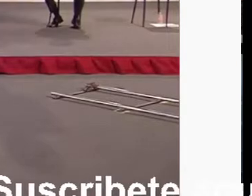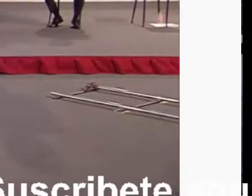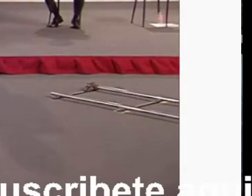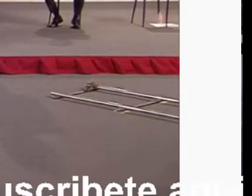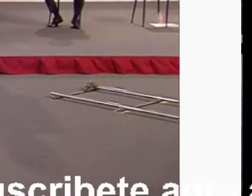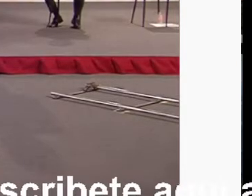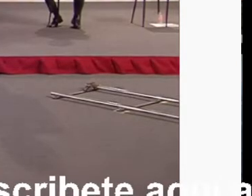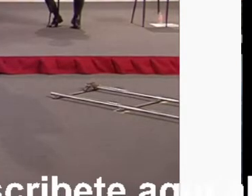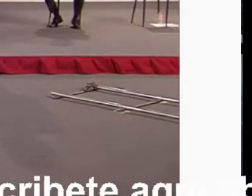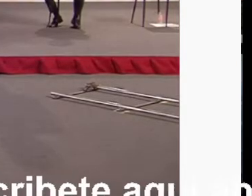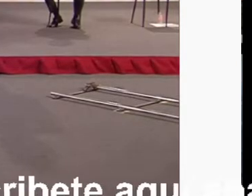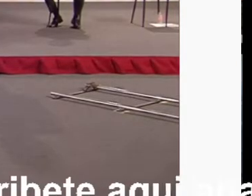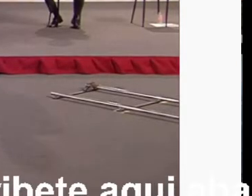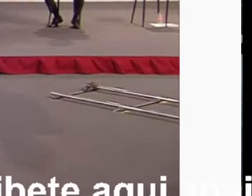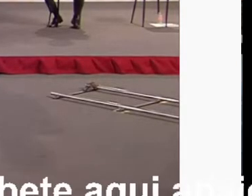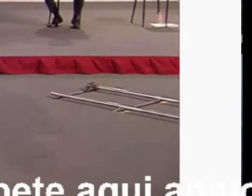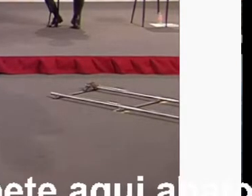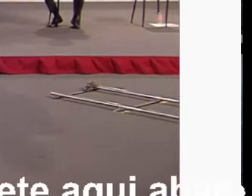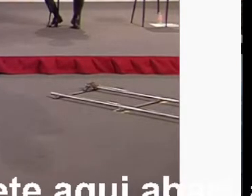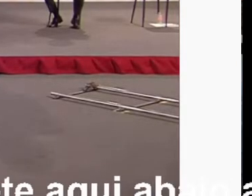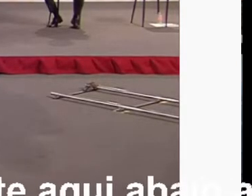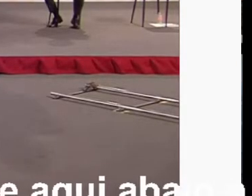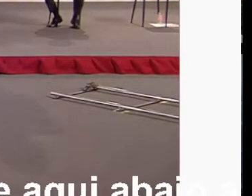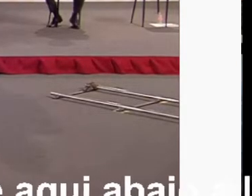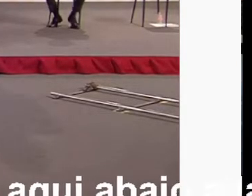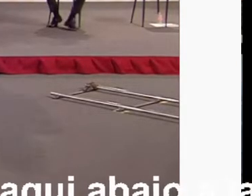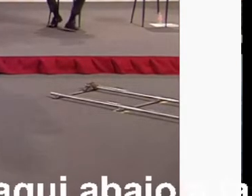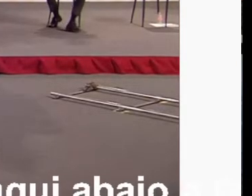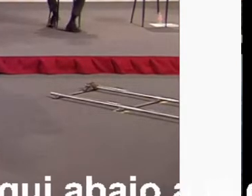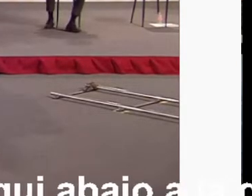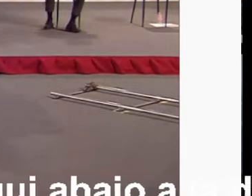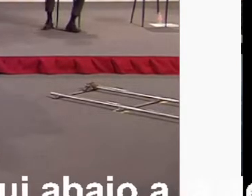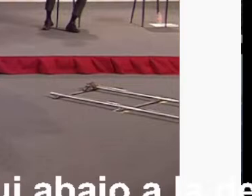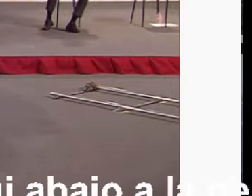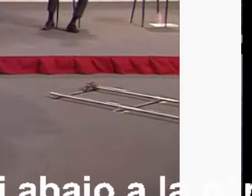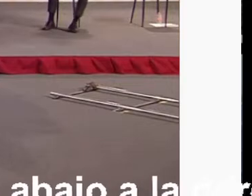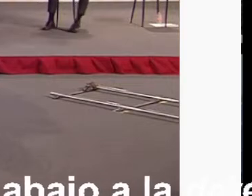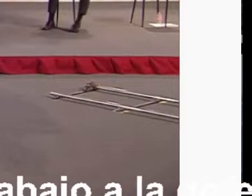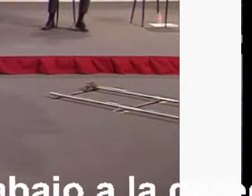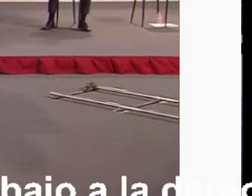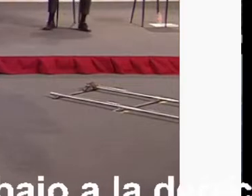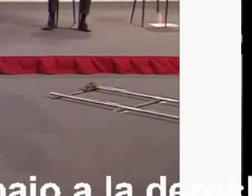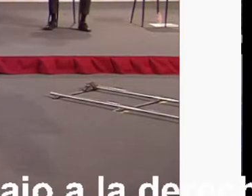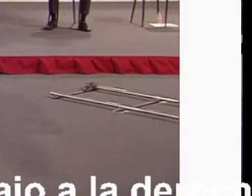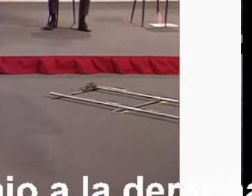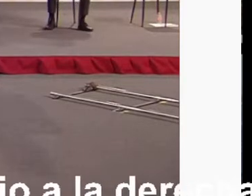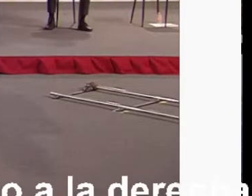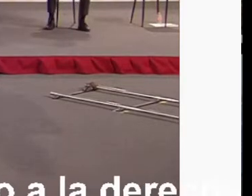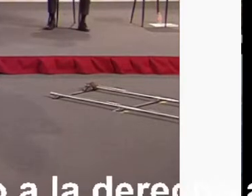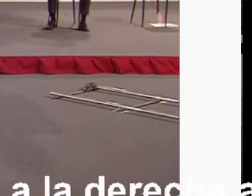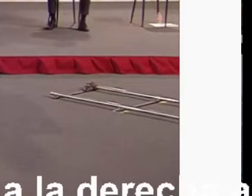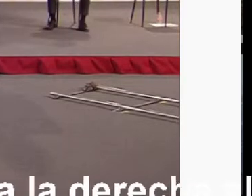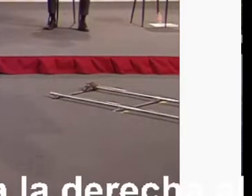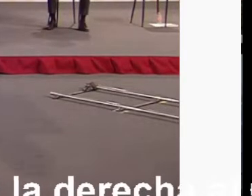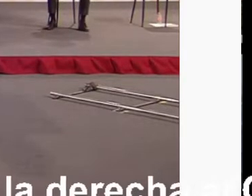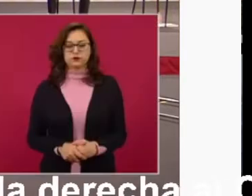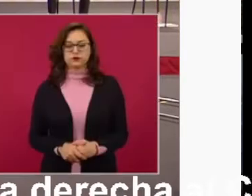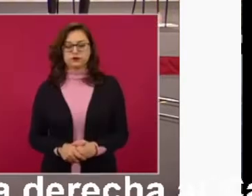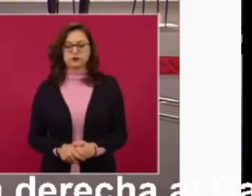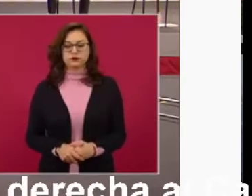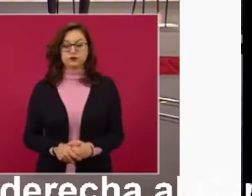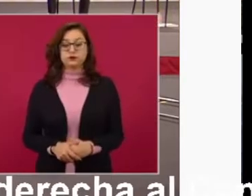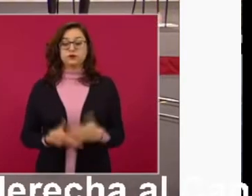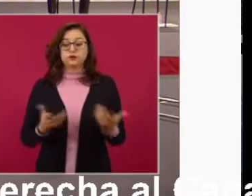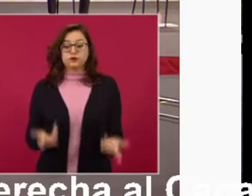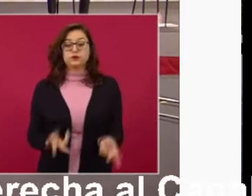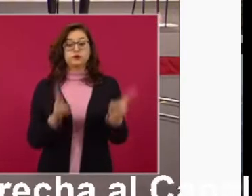porque sólo lo hacen con el sol y las eólicas tiene un factor de planta del 30 por ciento de este 30 por ciento también